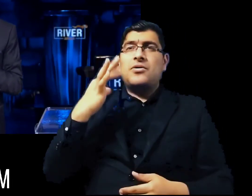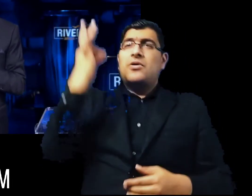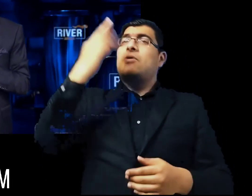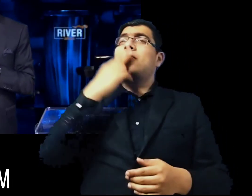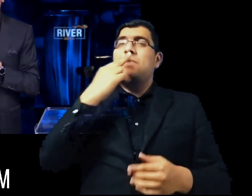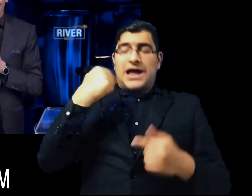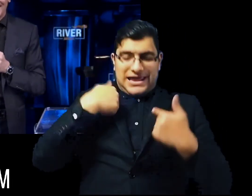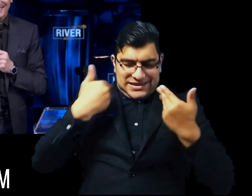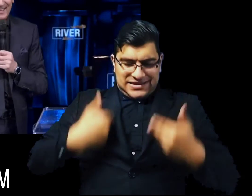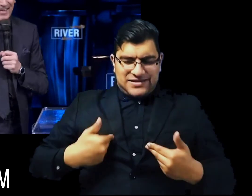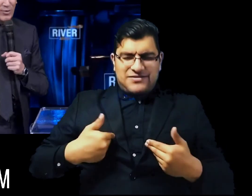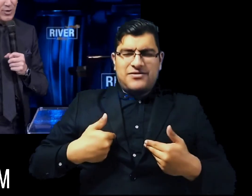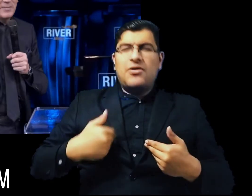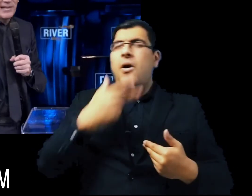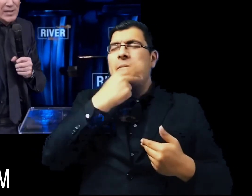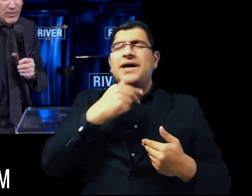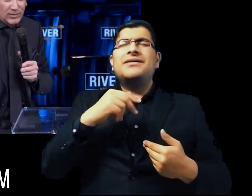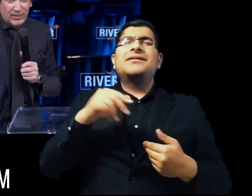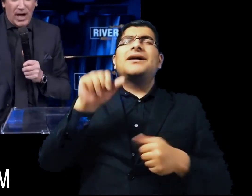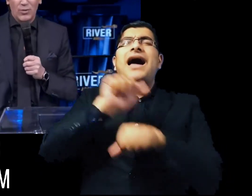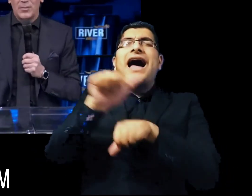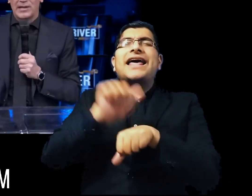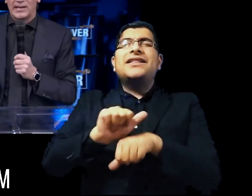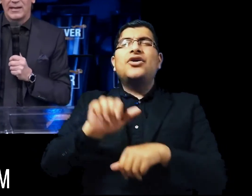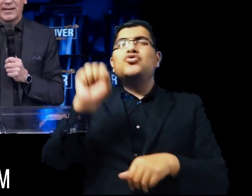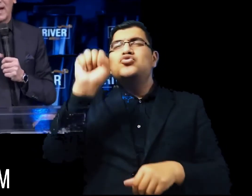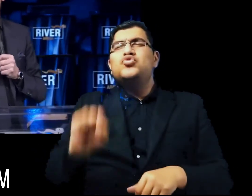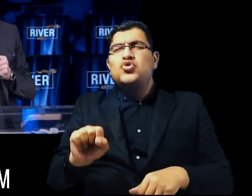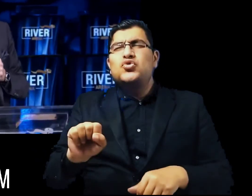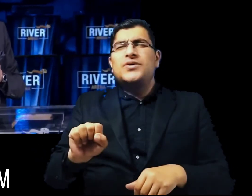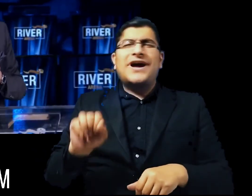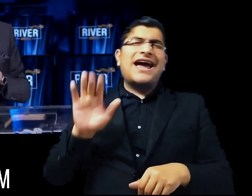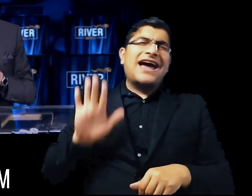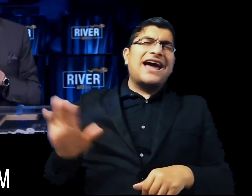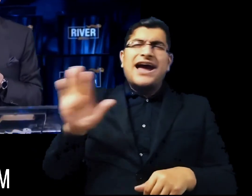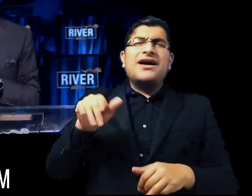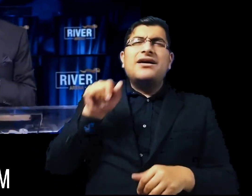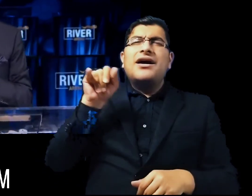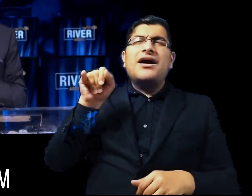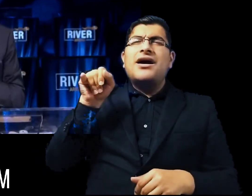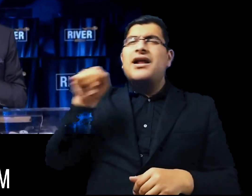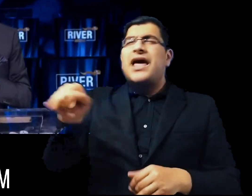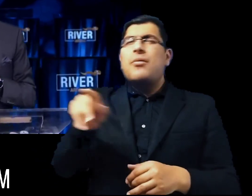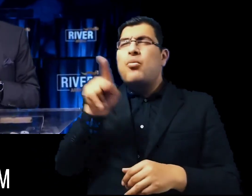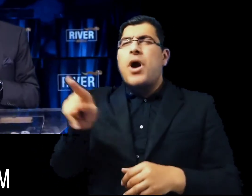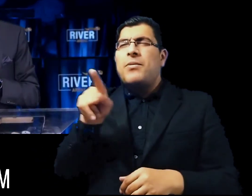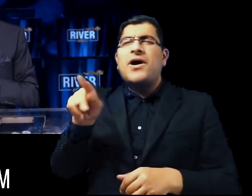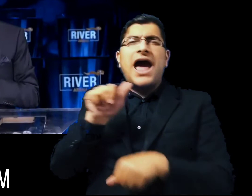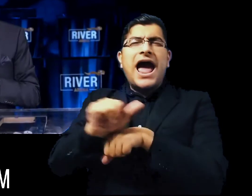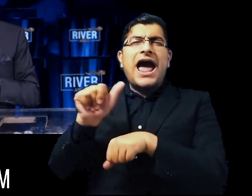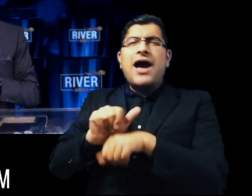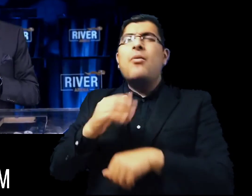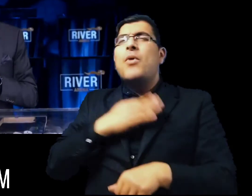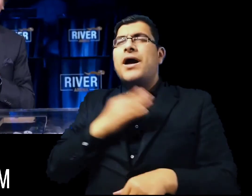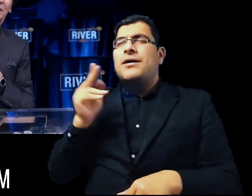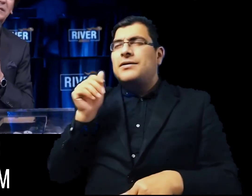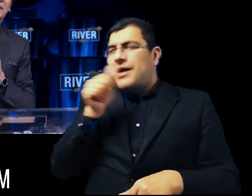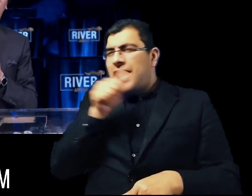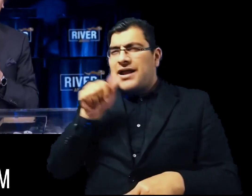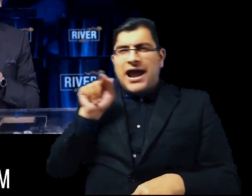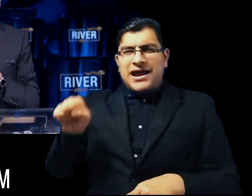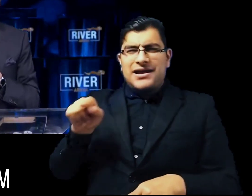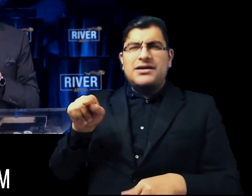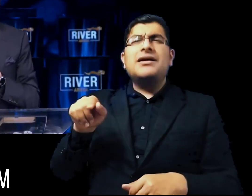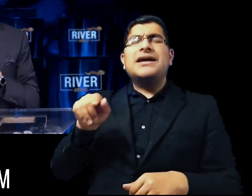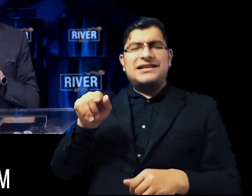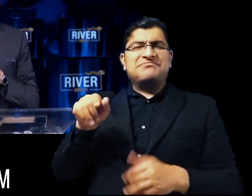muchacho del sur, a un hombre del sur, a un hombre de allá, de un sitio de Buenos Aires, de lo último de la tierra, para transmitir